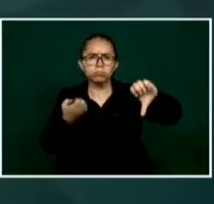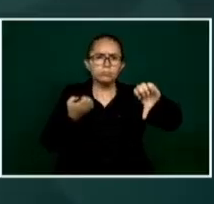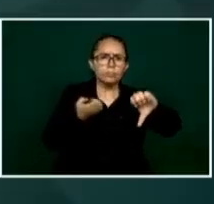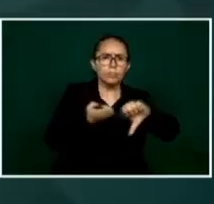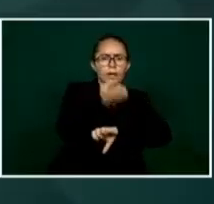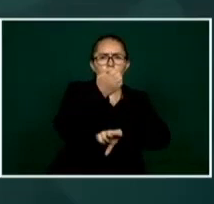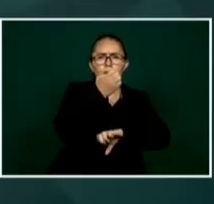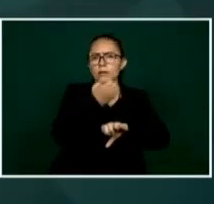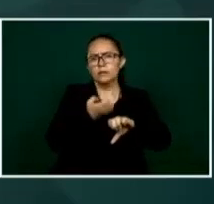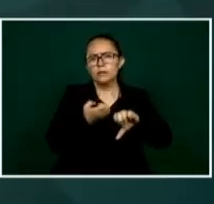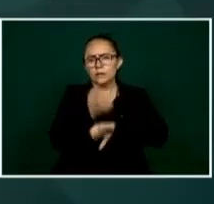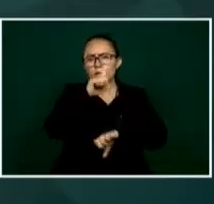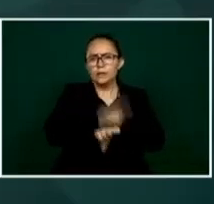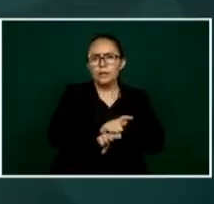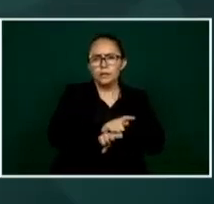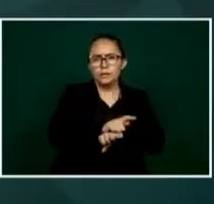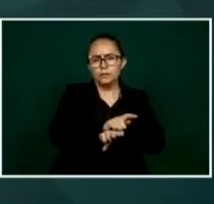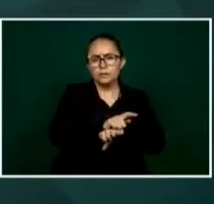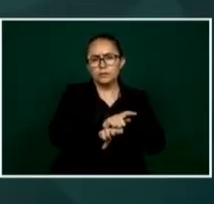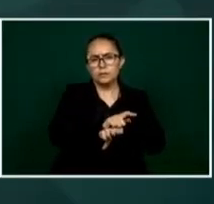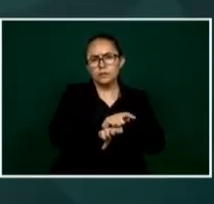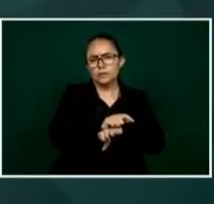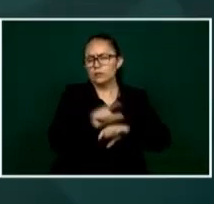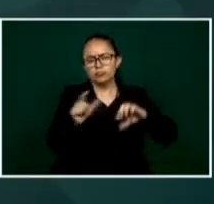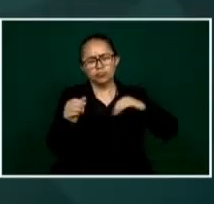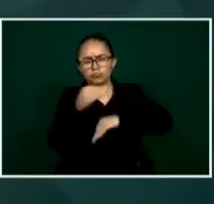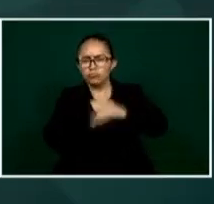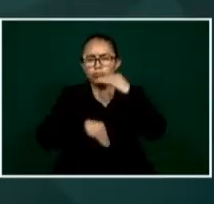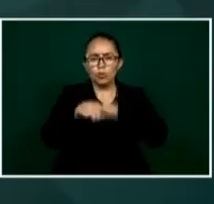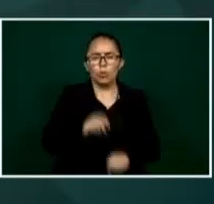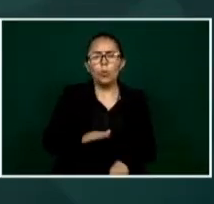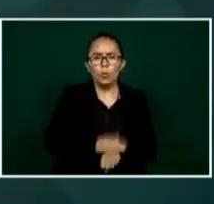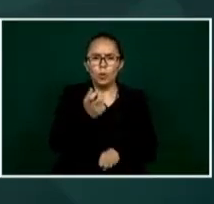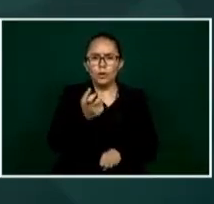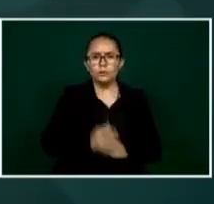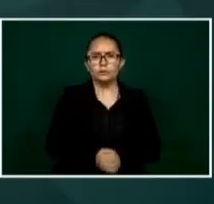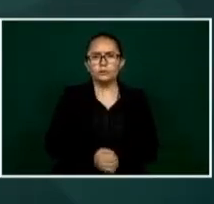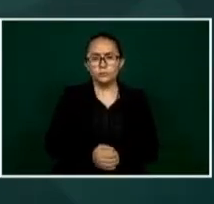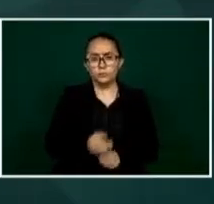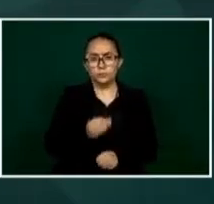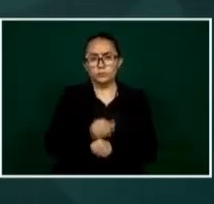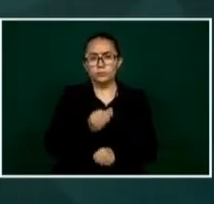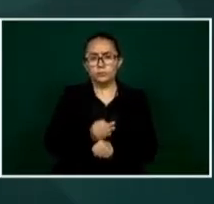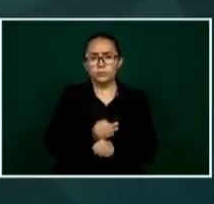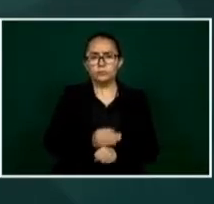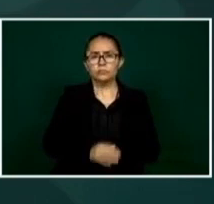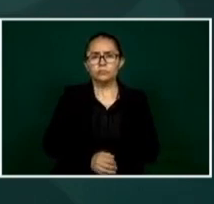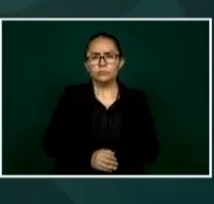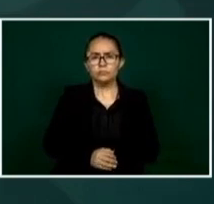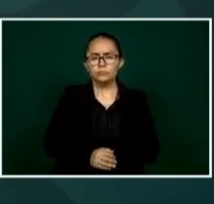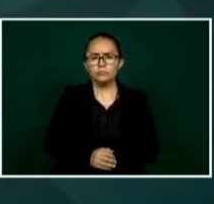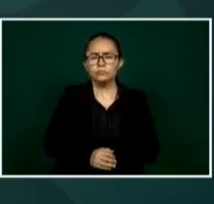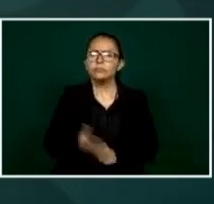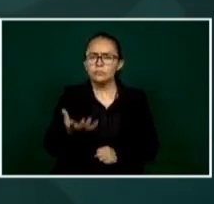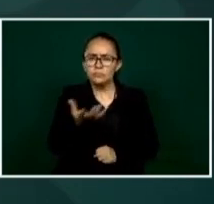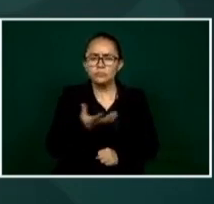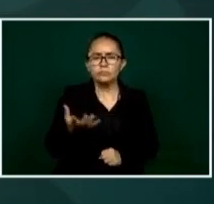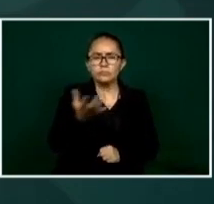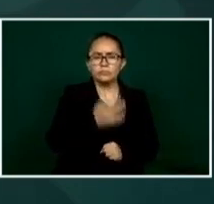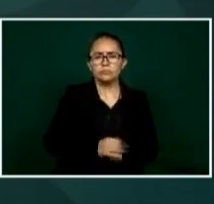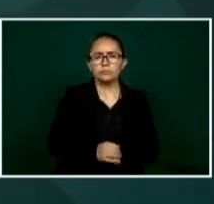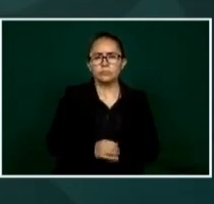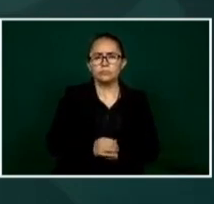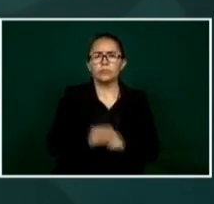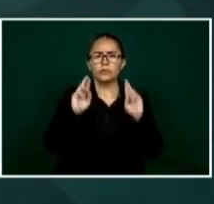y municipales. Por eso, en esta ocasión se llevó a cabo